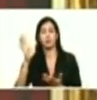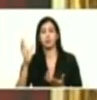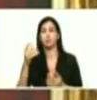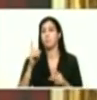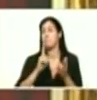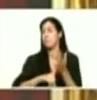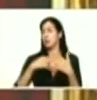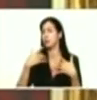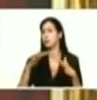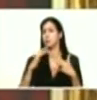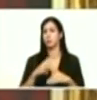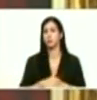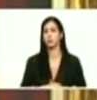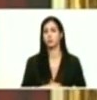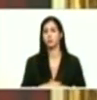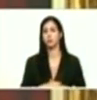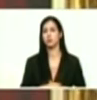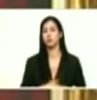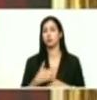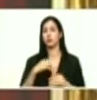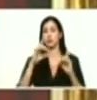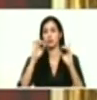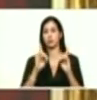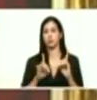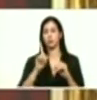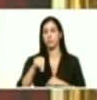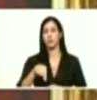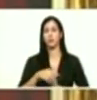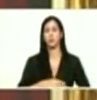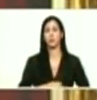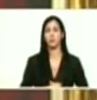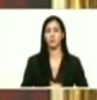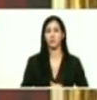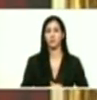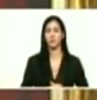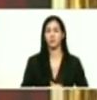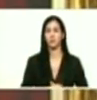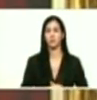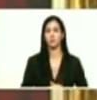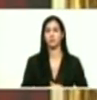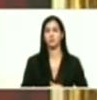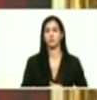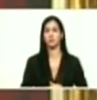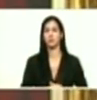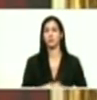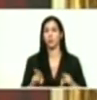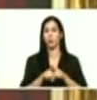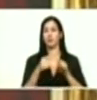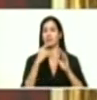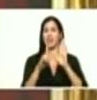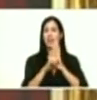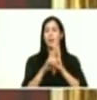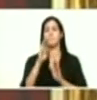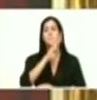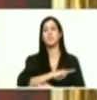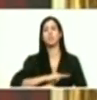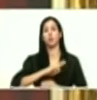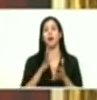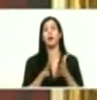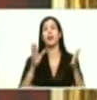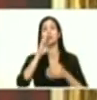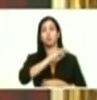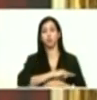además de eso yo he decidido crear en el marco de la ley de las grandes misiones y misiones